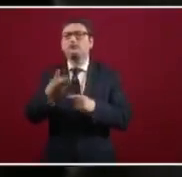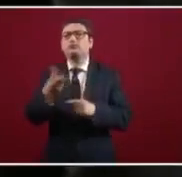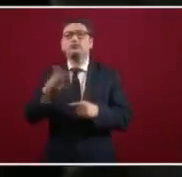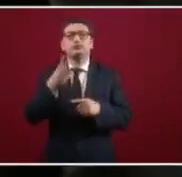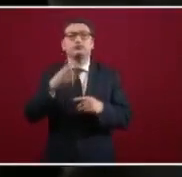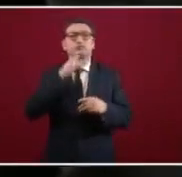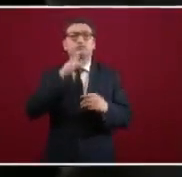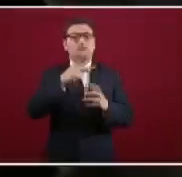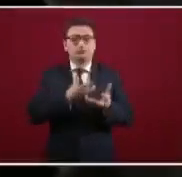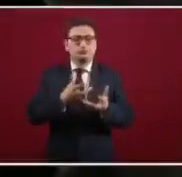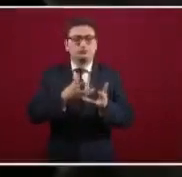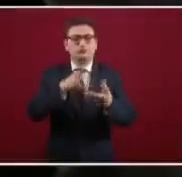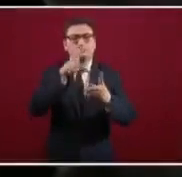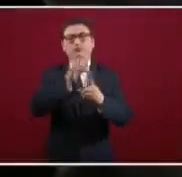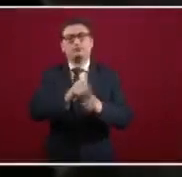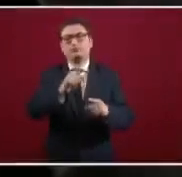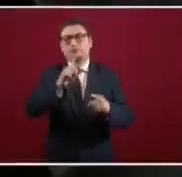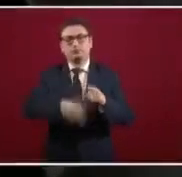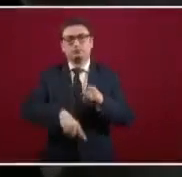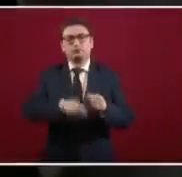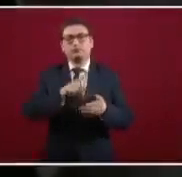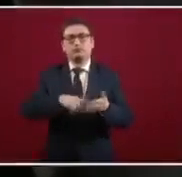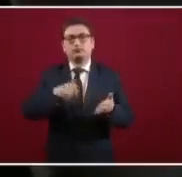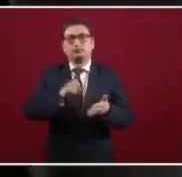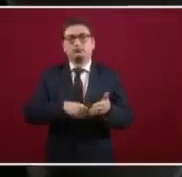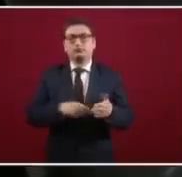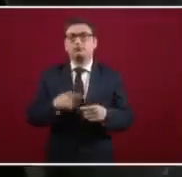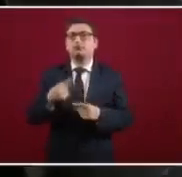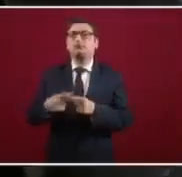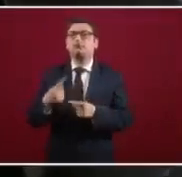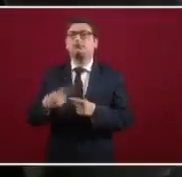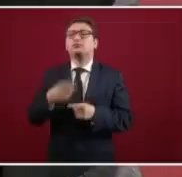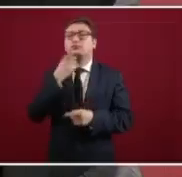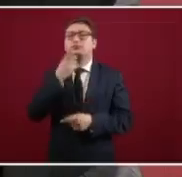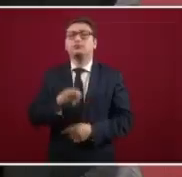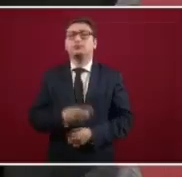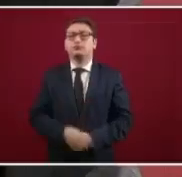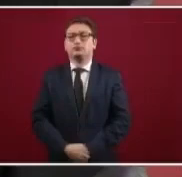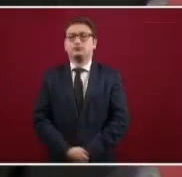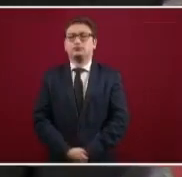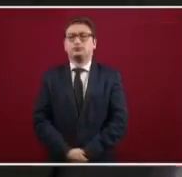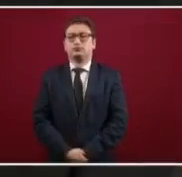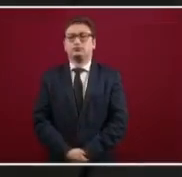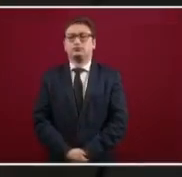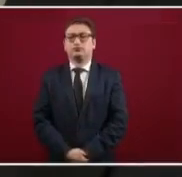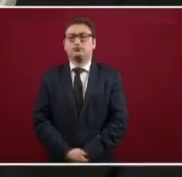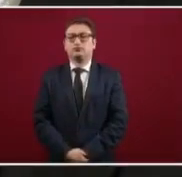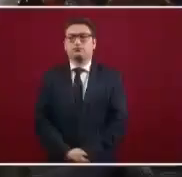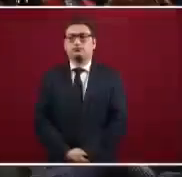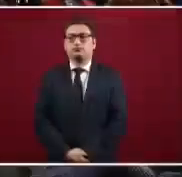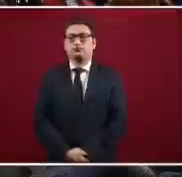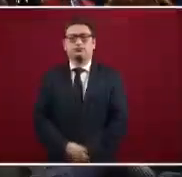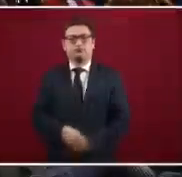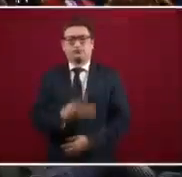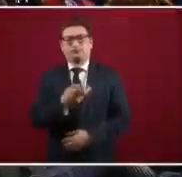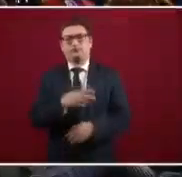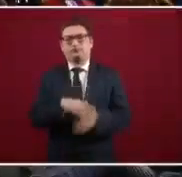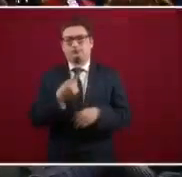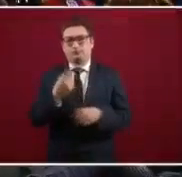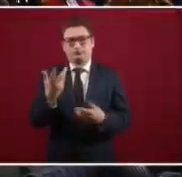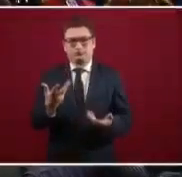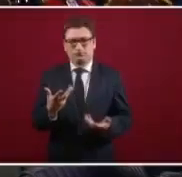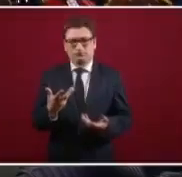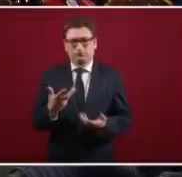abortemos quien es el primero en decir esta frase no pero eso es por qué